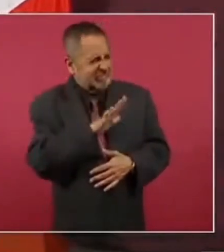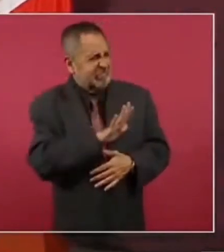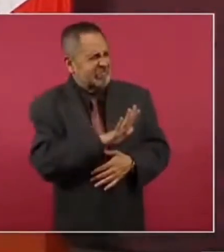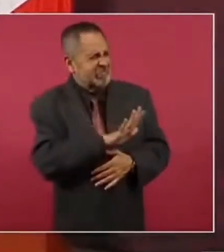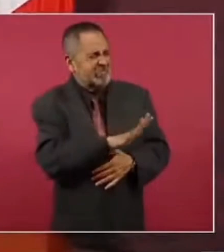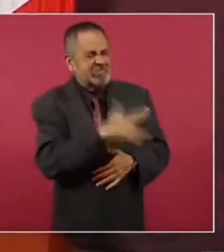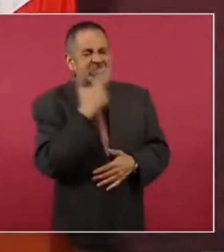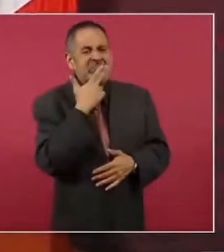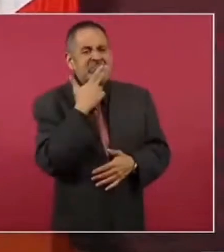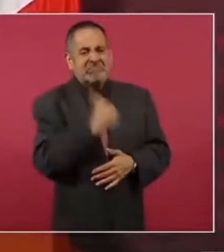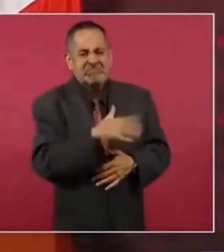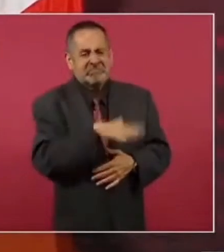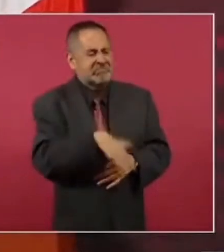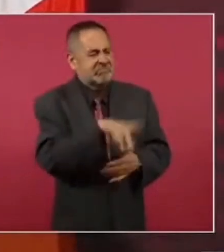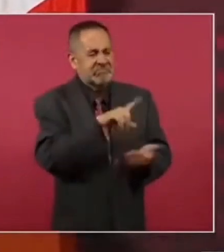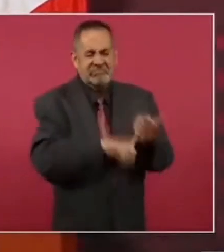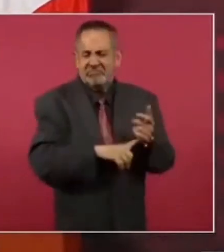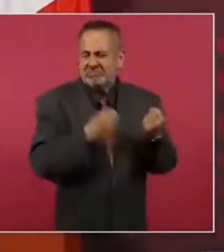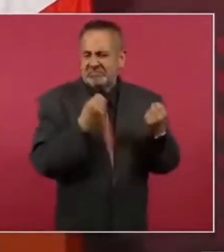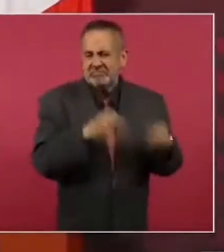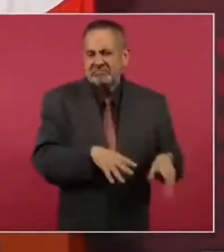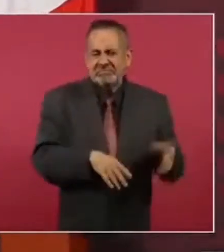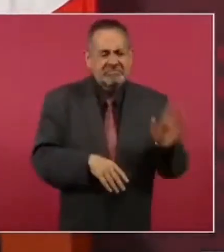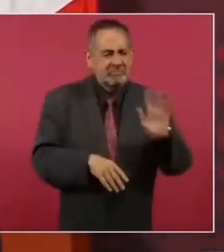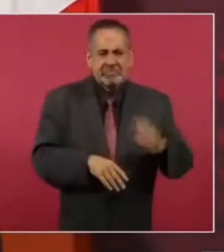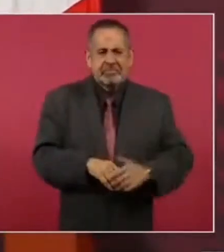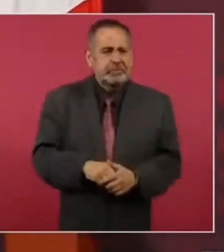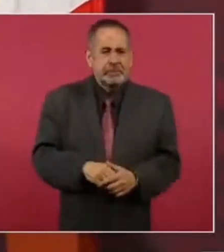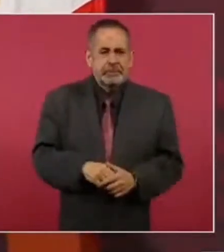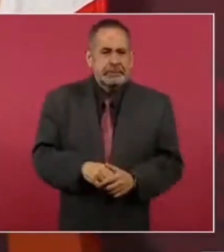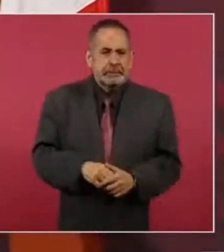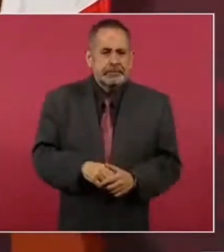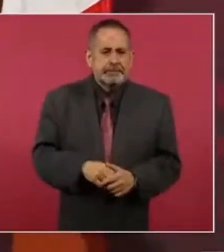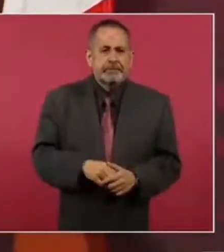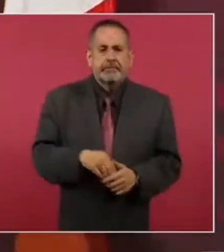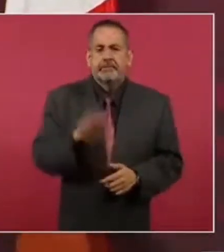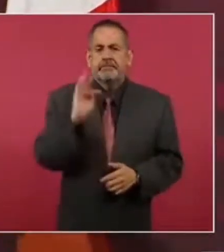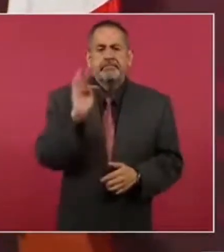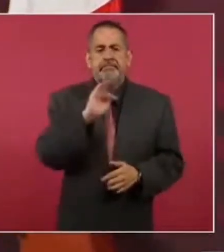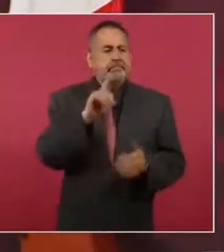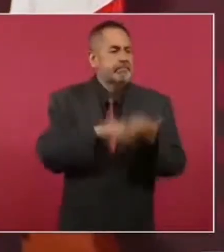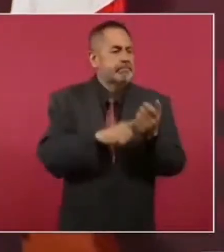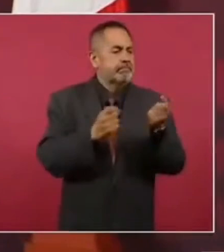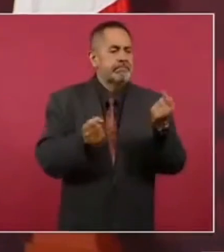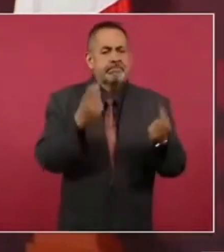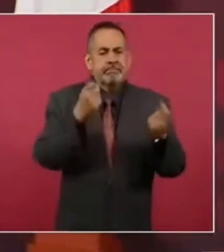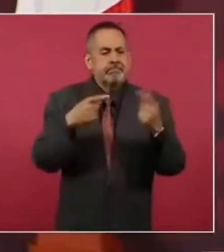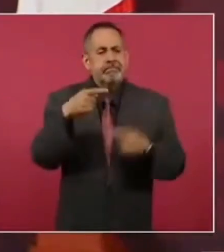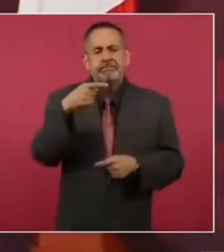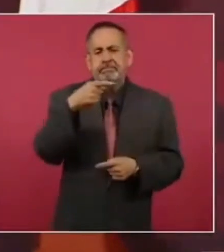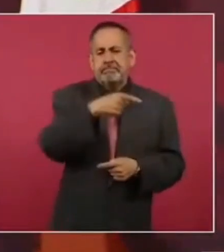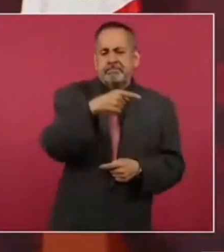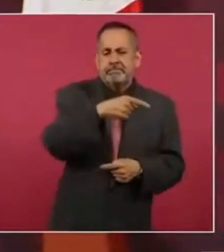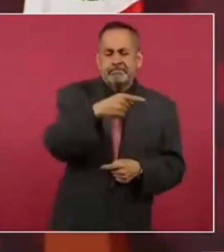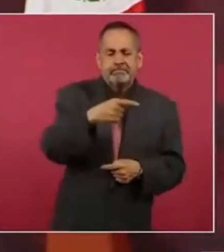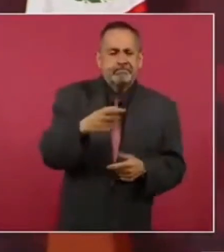echado a perder. A lo mejor hay excepciones